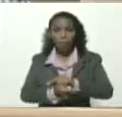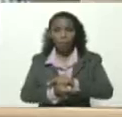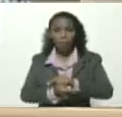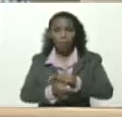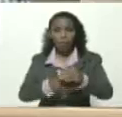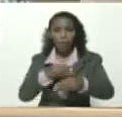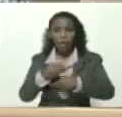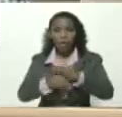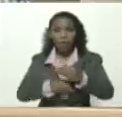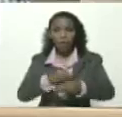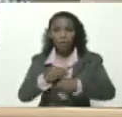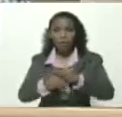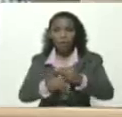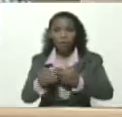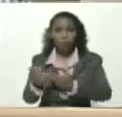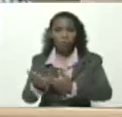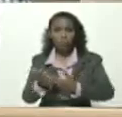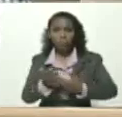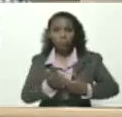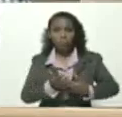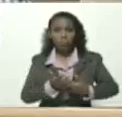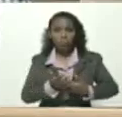fue recibida